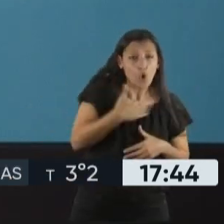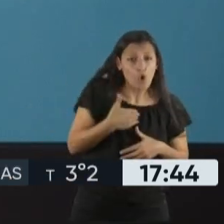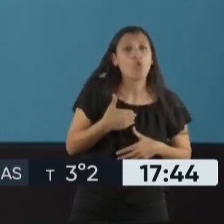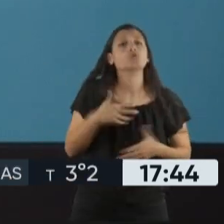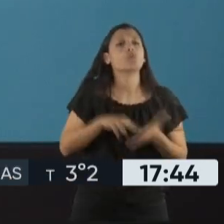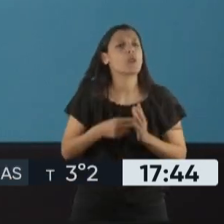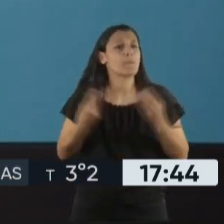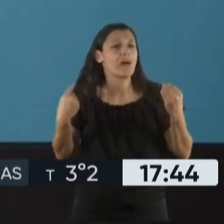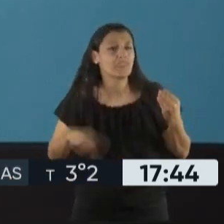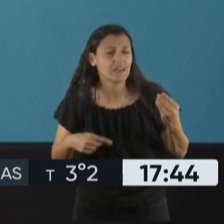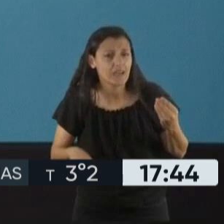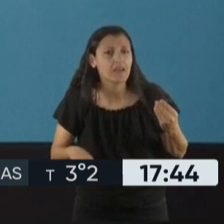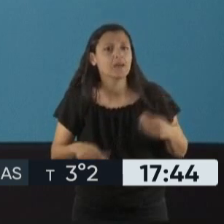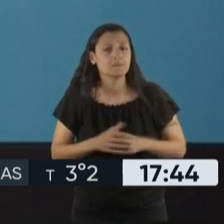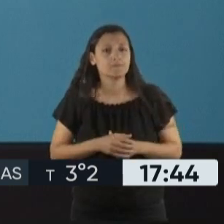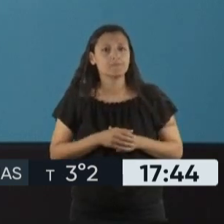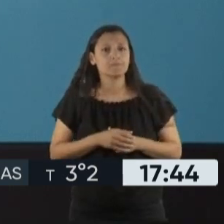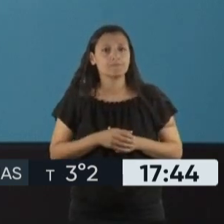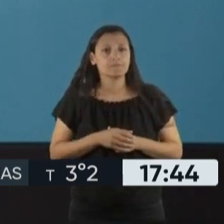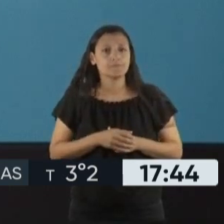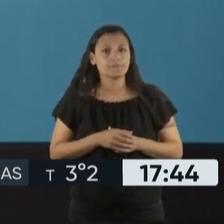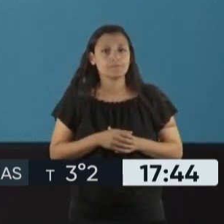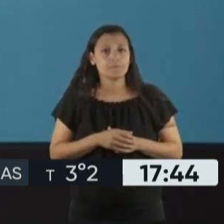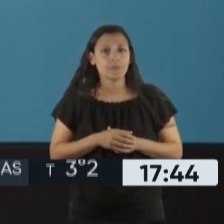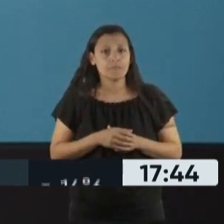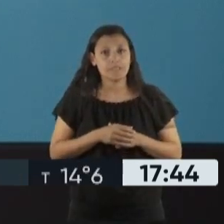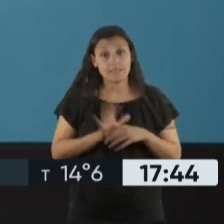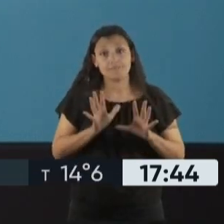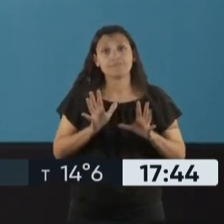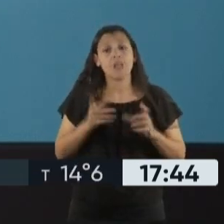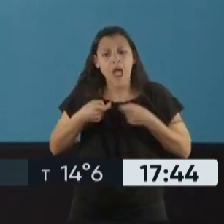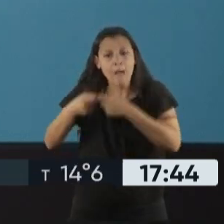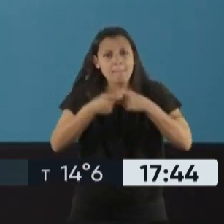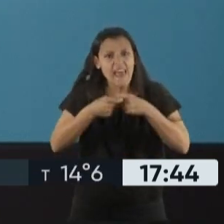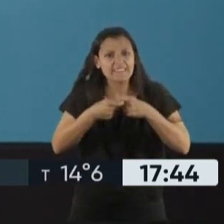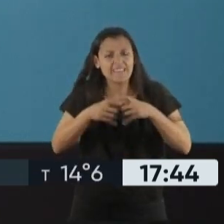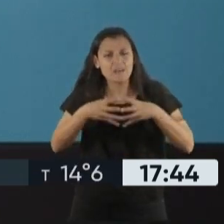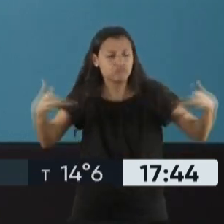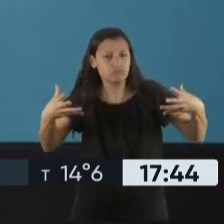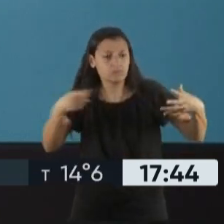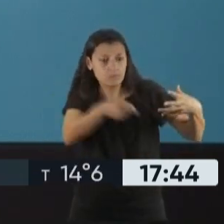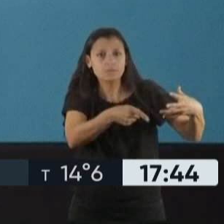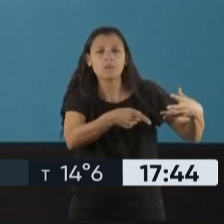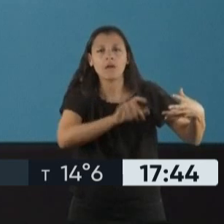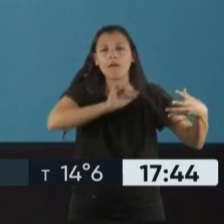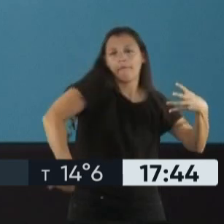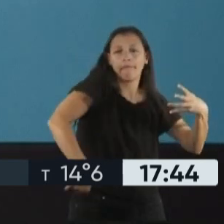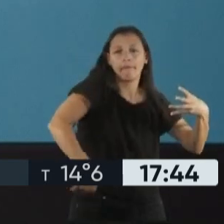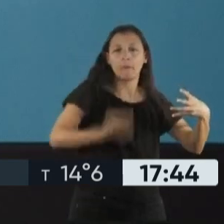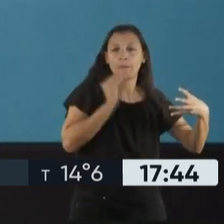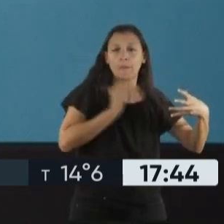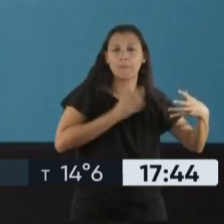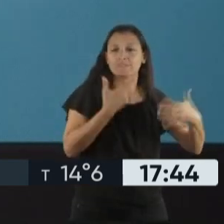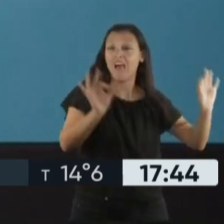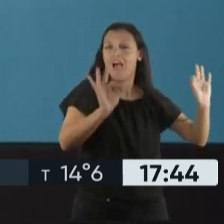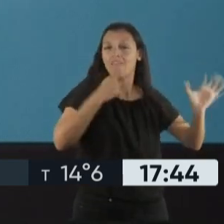de que las grandes corporaciones multinacionales logran eludir el pago de impuestos